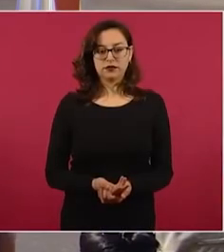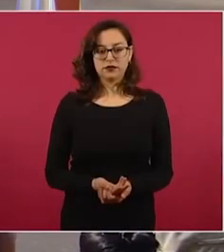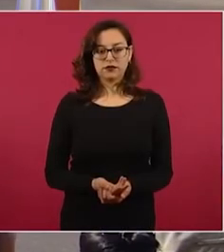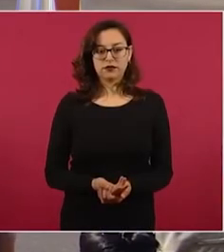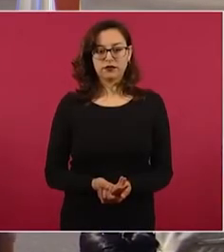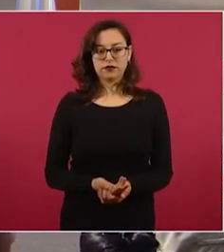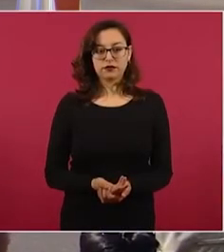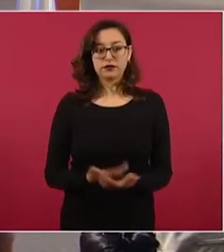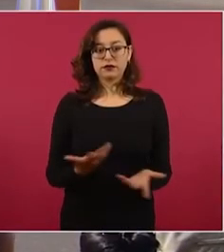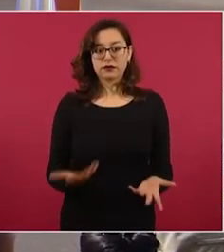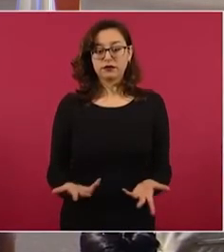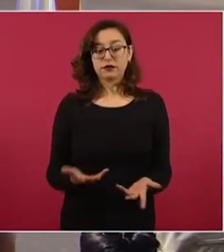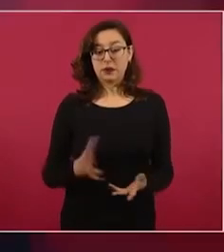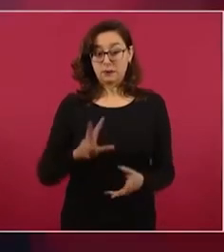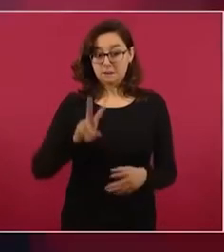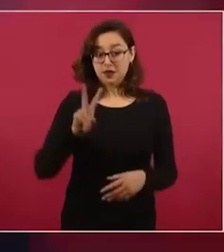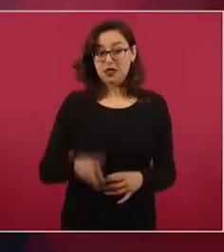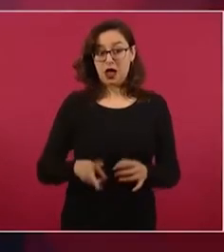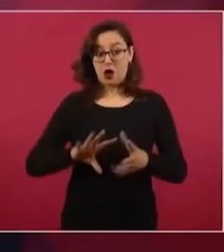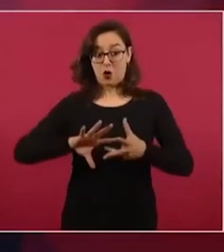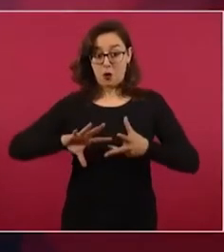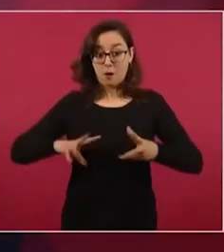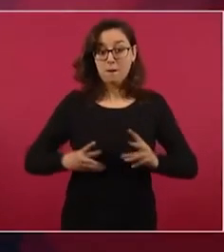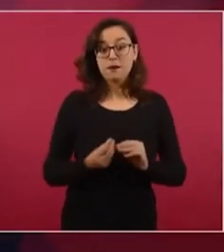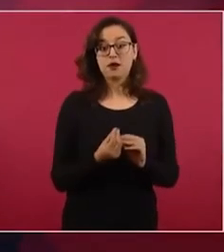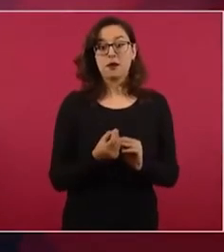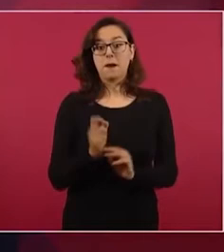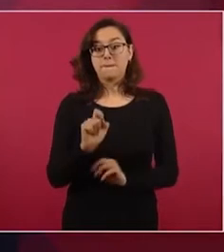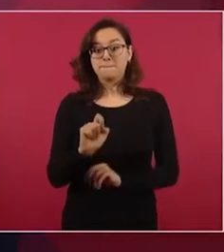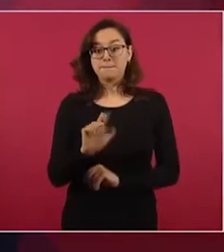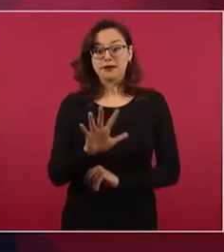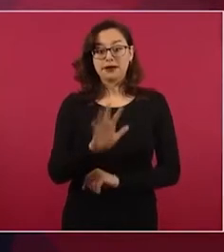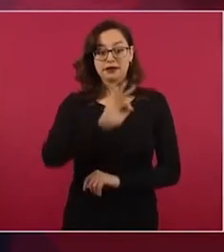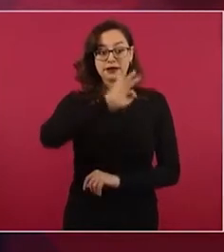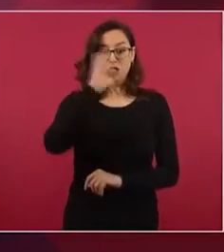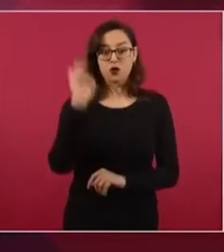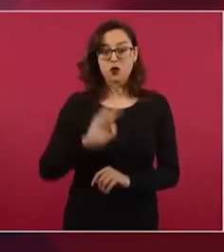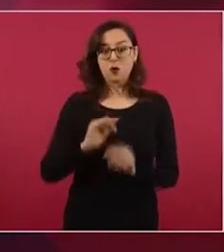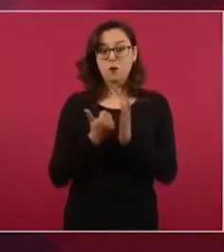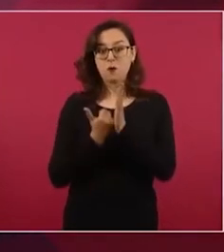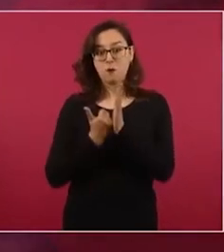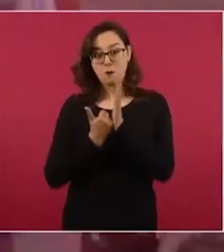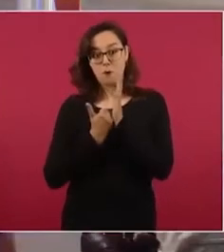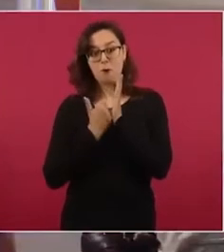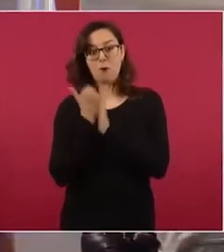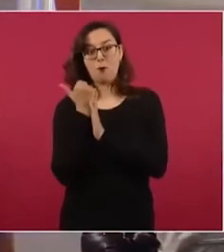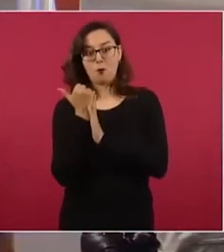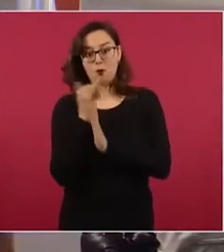nominales de 25% de incremento. Y aquí se ve,